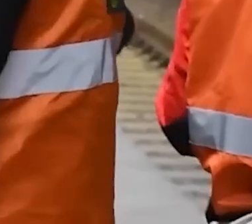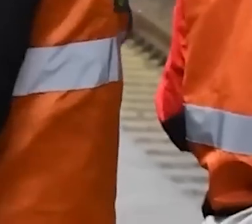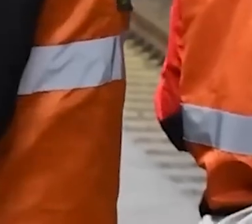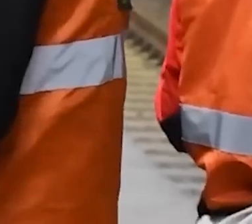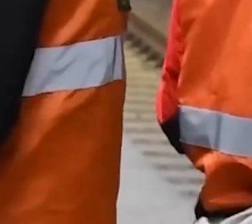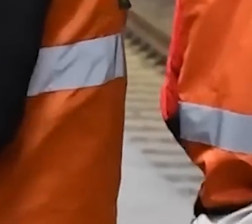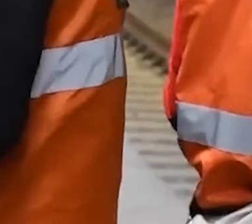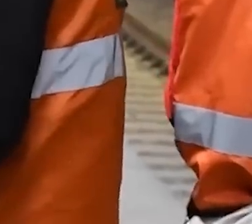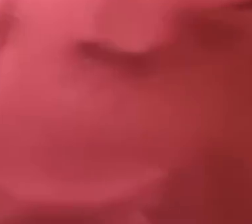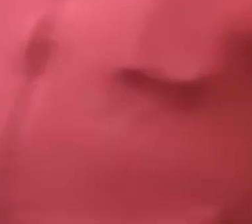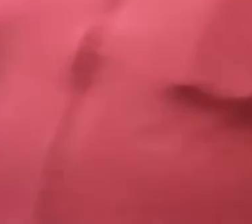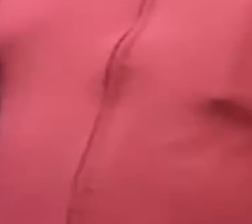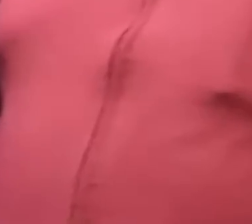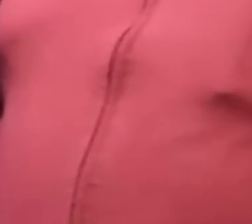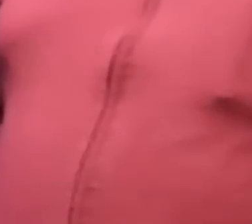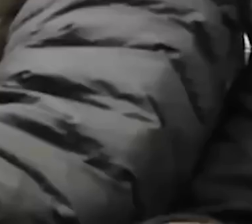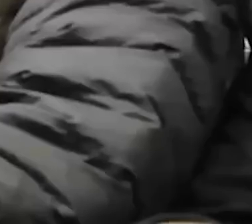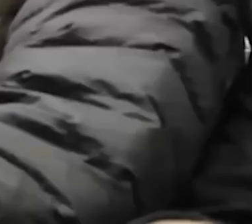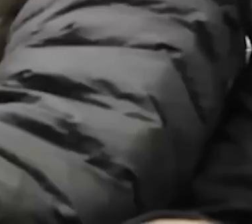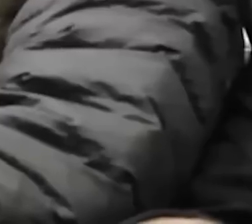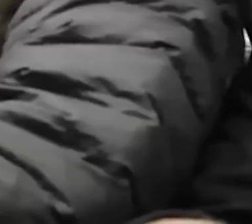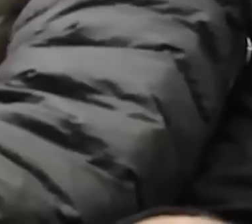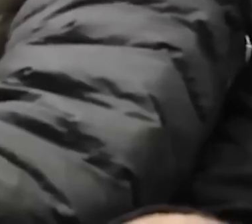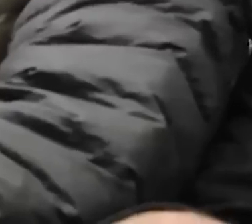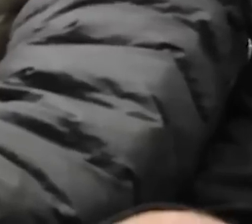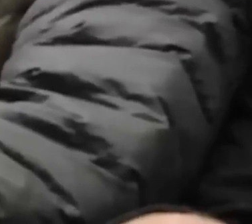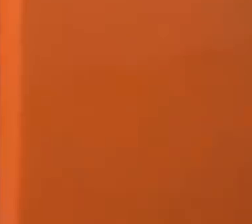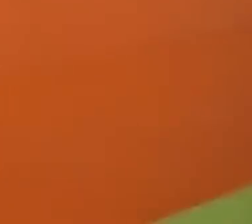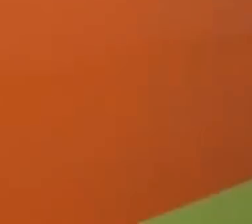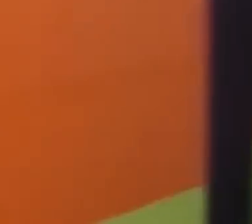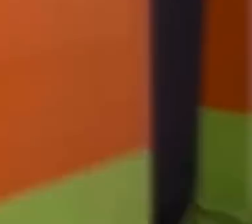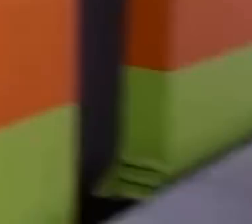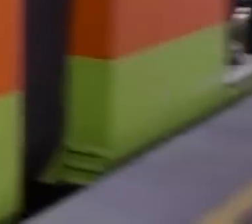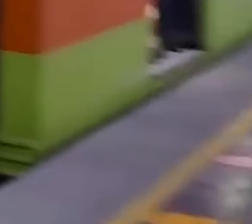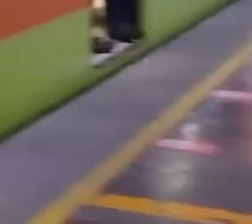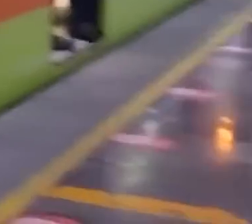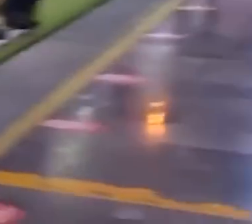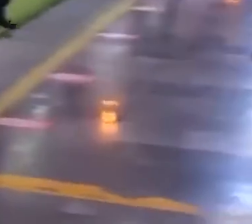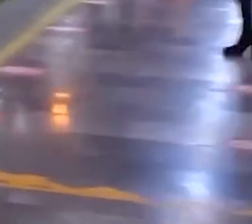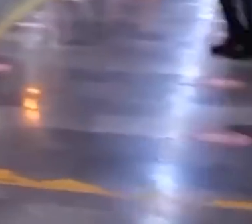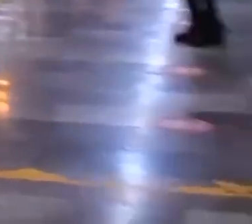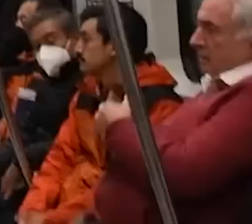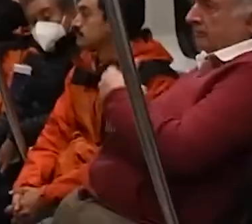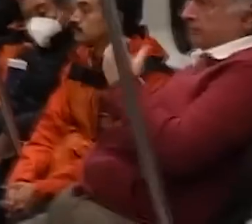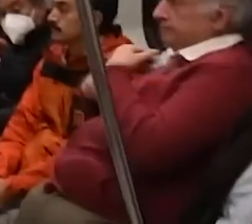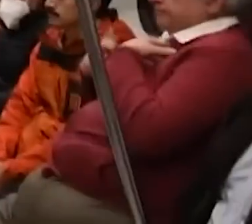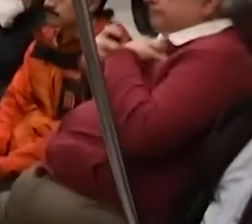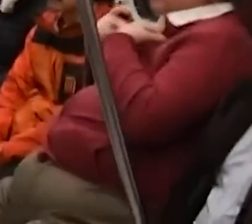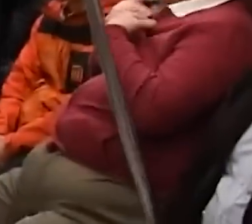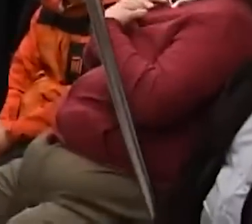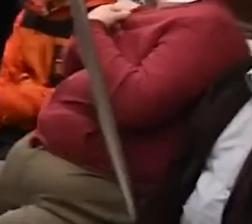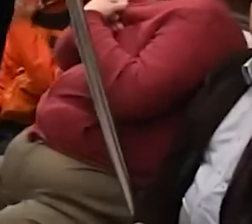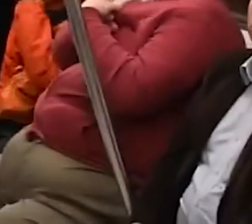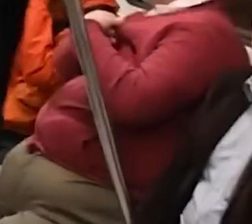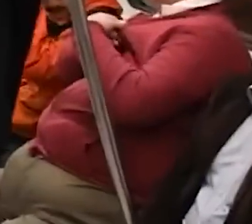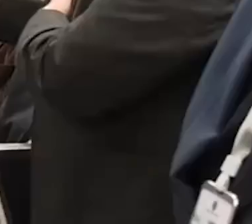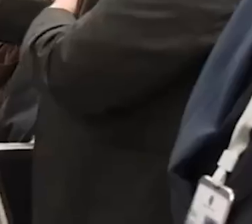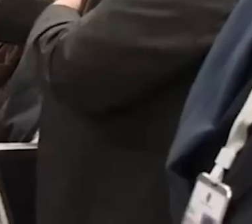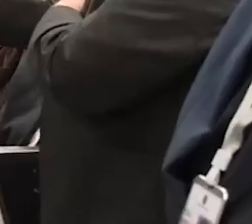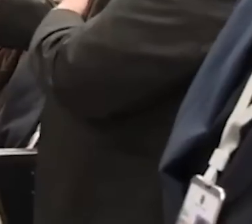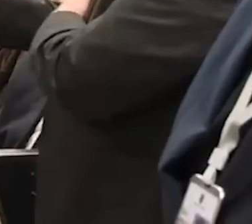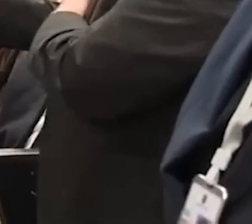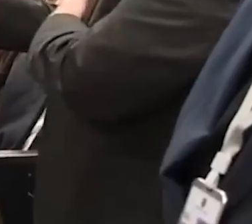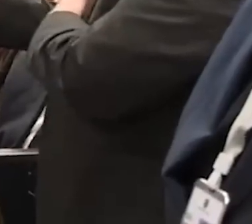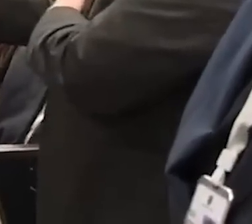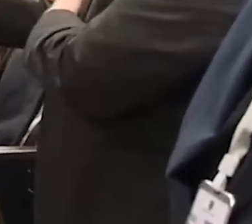Los integrantes del Consejo realizaron el recorrido de reconocimiento por ambas vías con la presencia del director general del Metro,